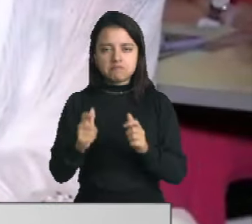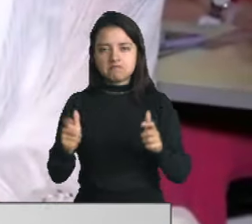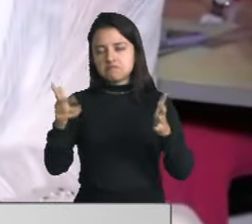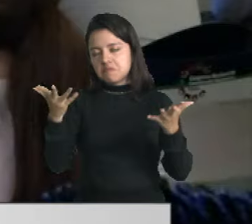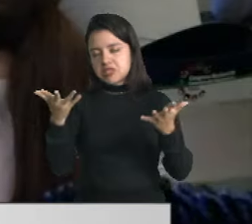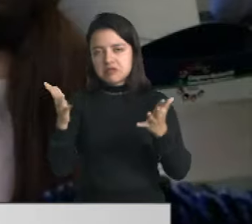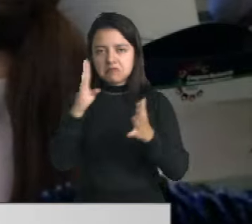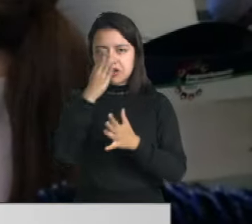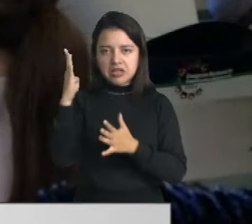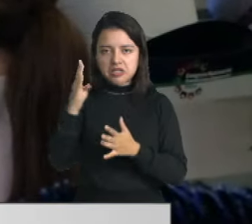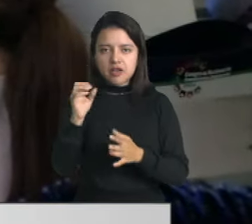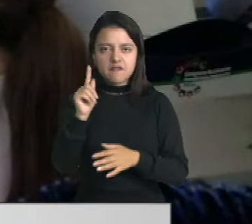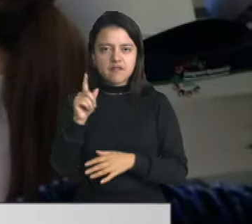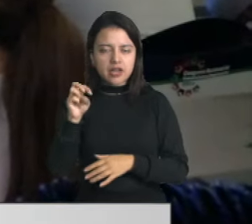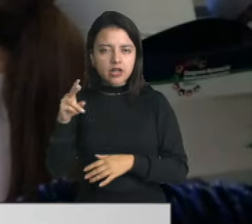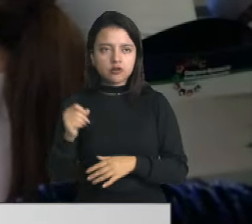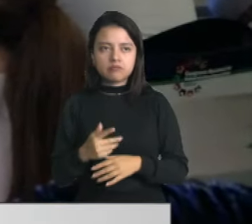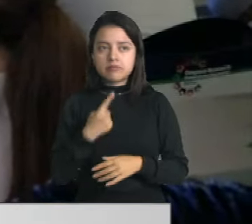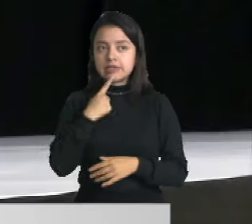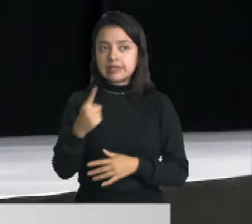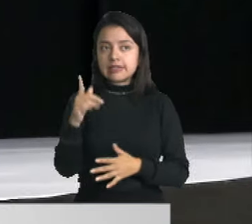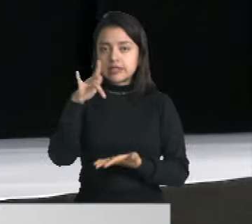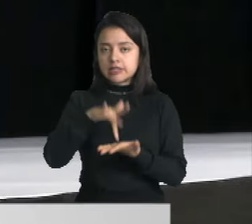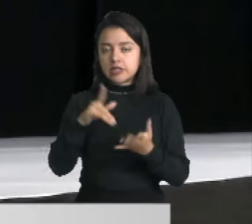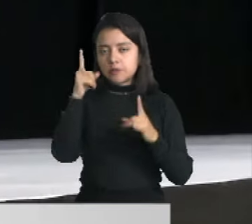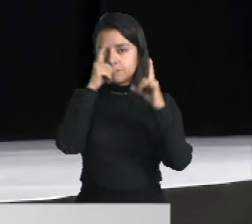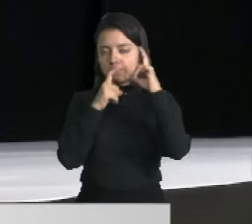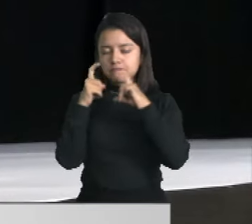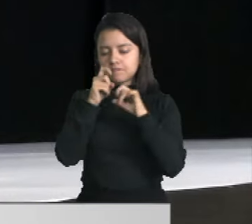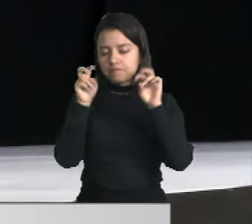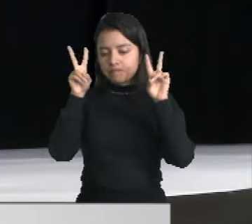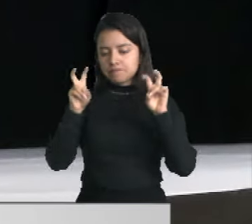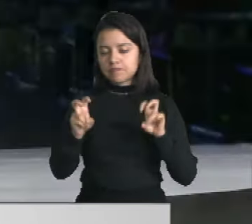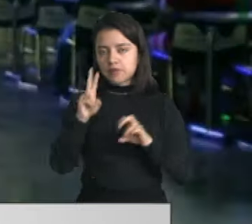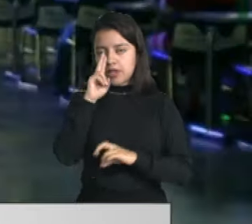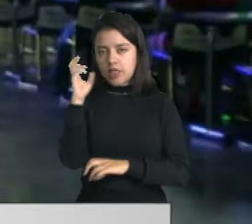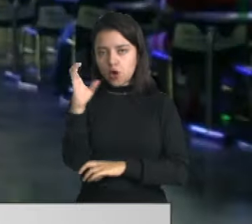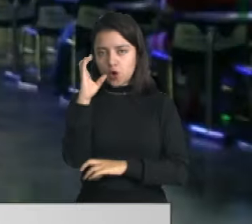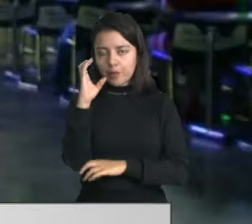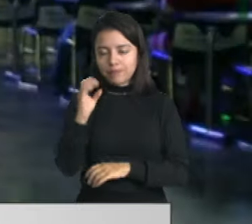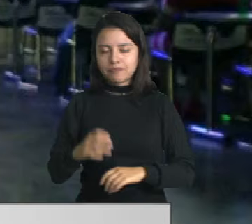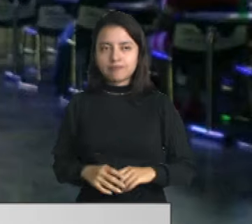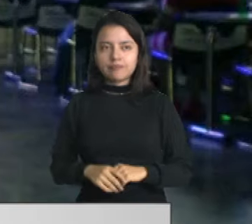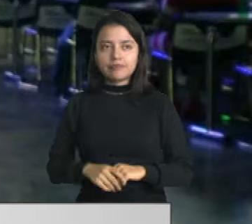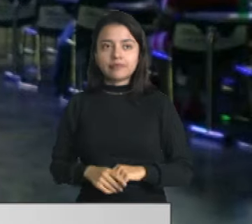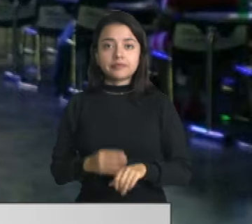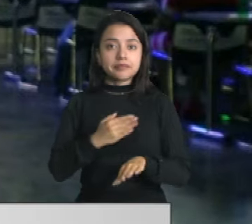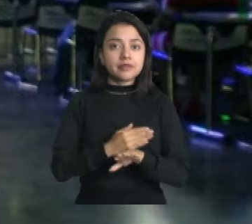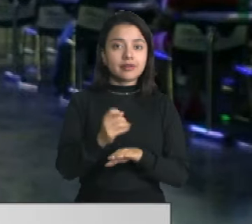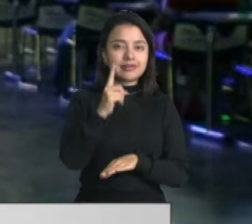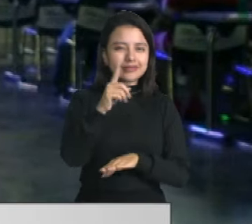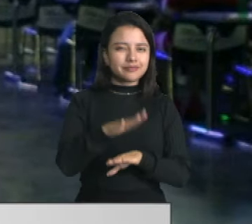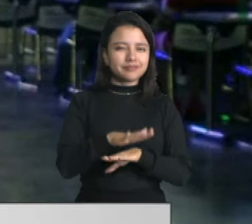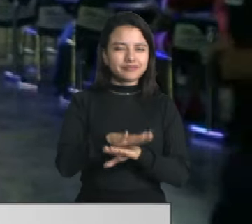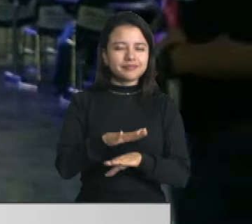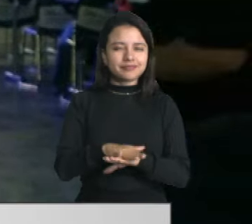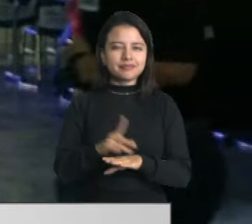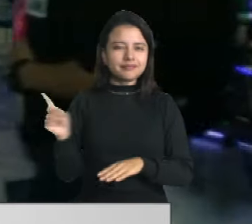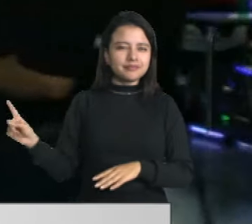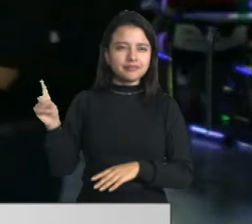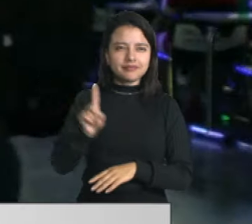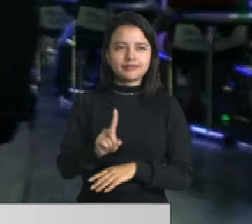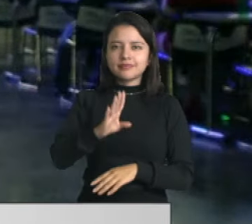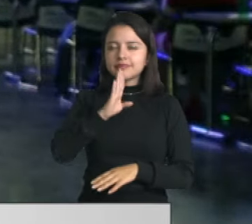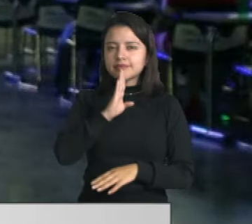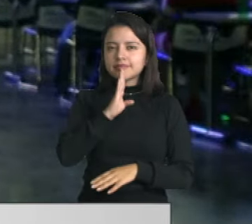este momento en un escenario de reflexión sobre temas del país. Hacia la 1 de la tarde será la intervención aquí en el